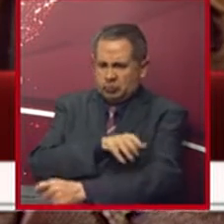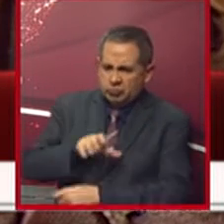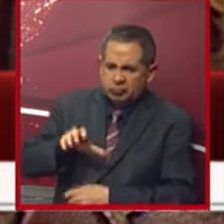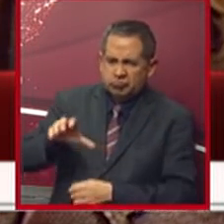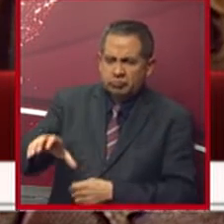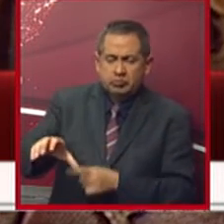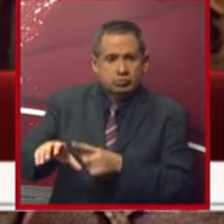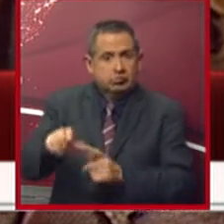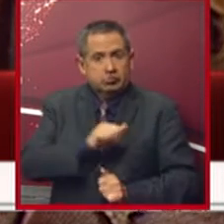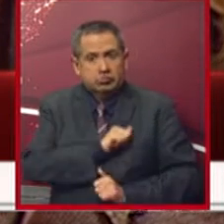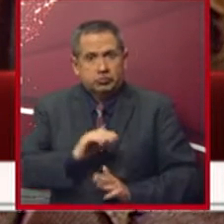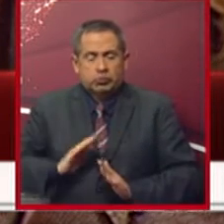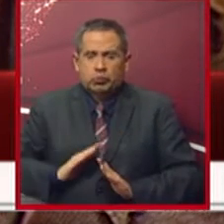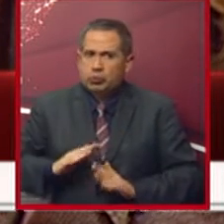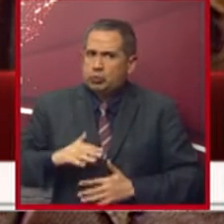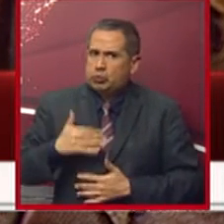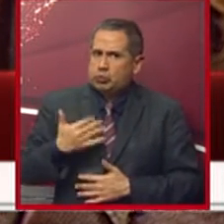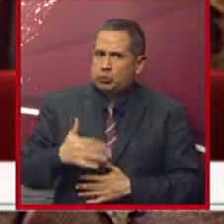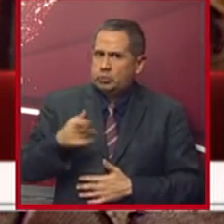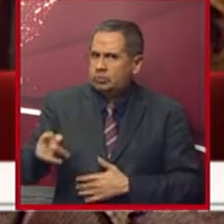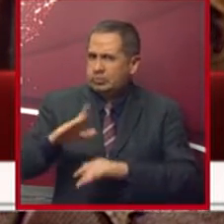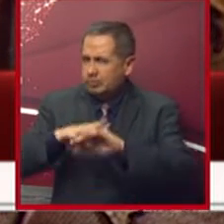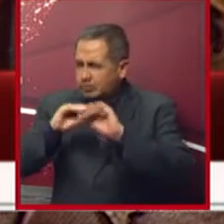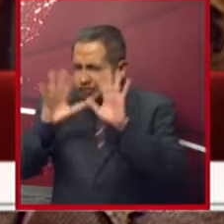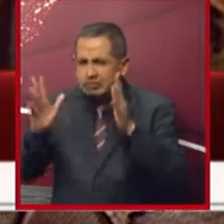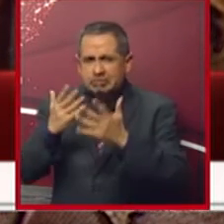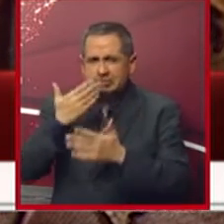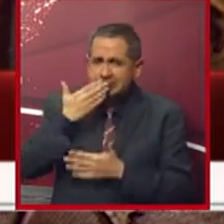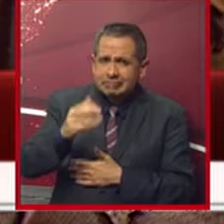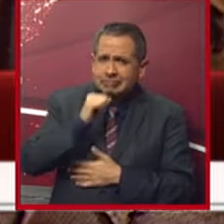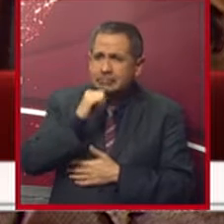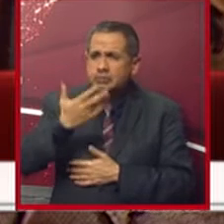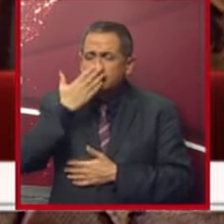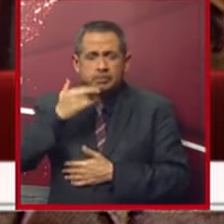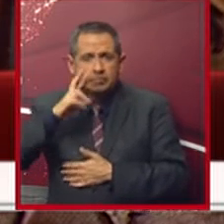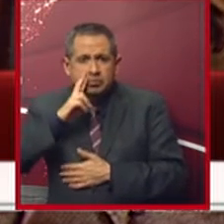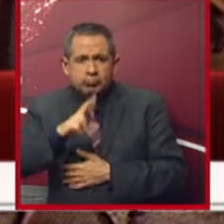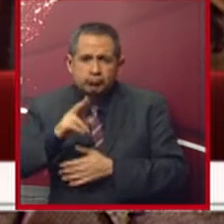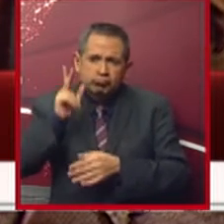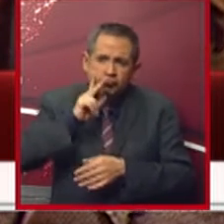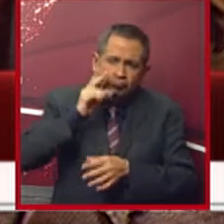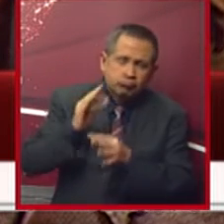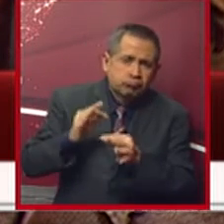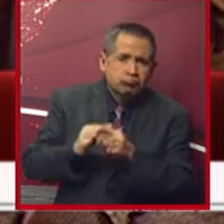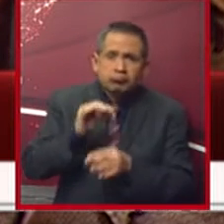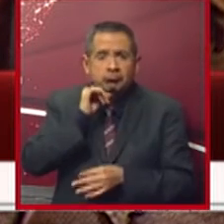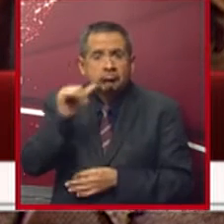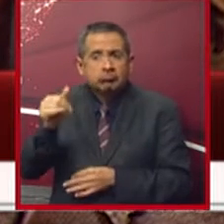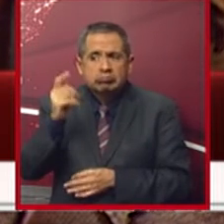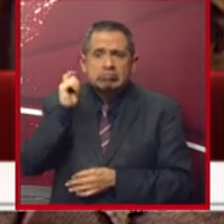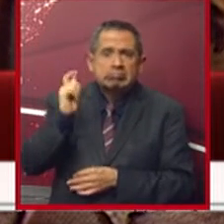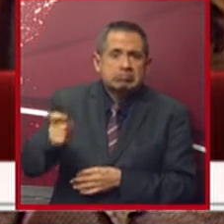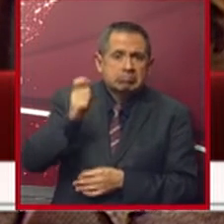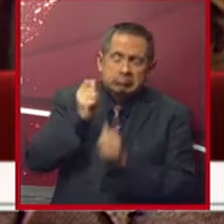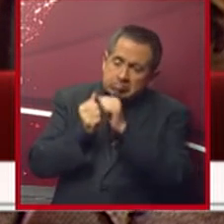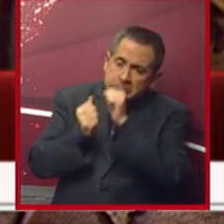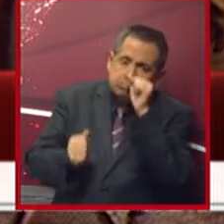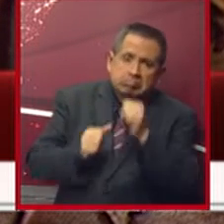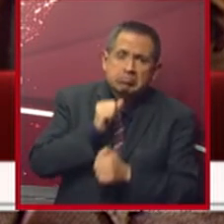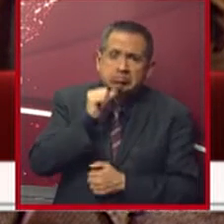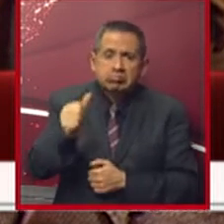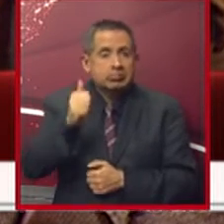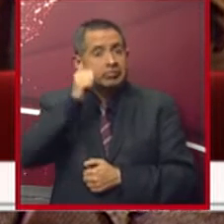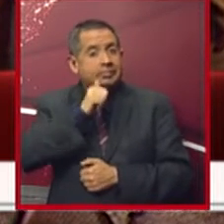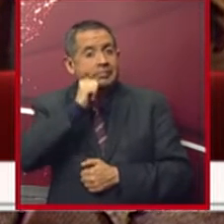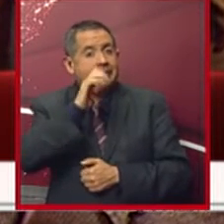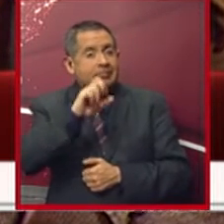como las Fuerzas Armadas, que es muy poco transparente, que rinde muy pocas cuentas y que es el principal destinatario de las recomendaciones